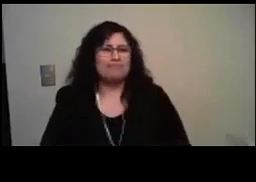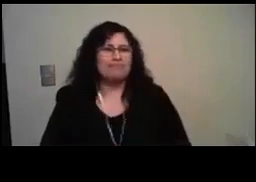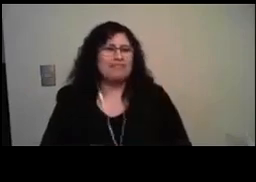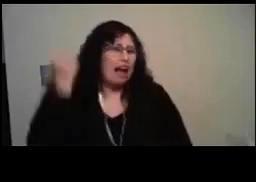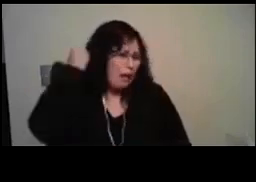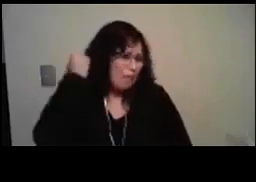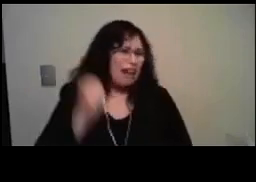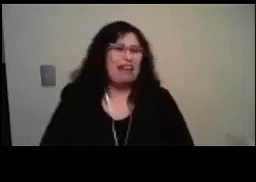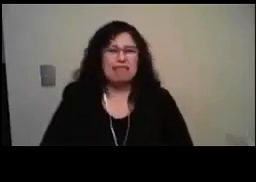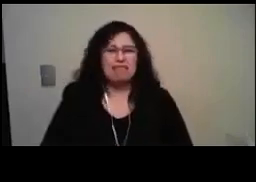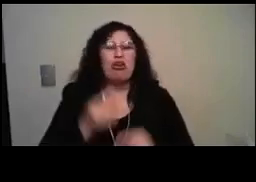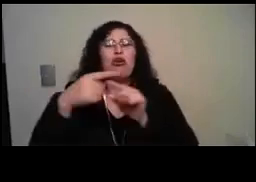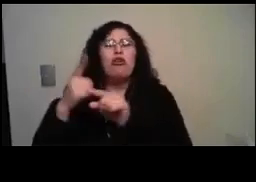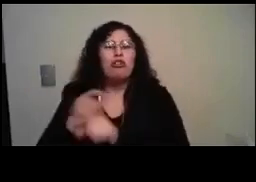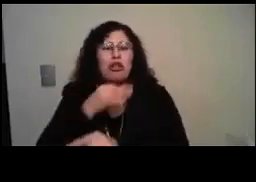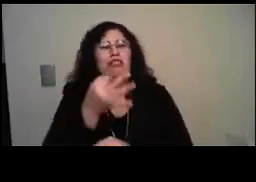Camila, gracias quienes